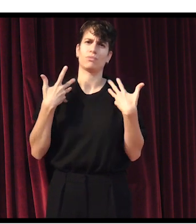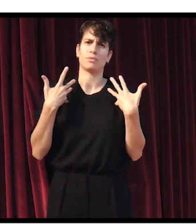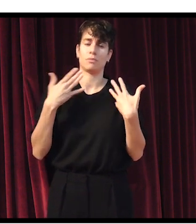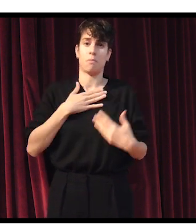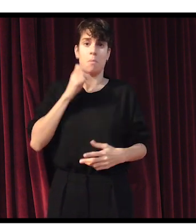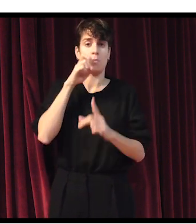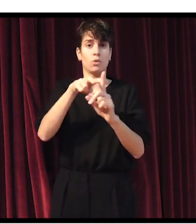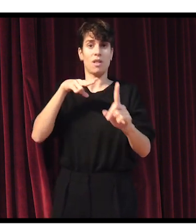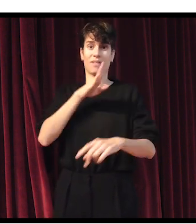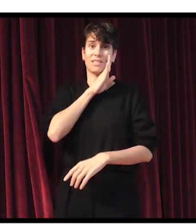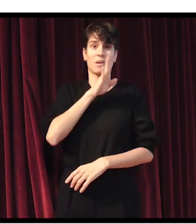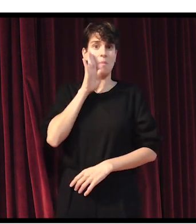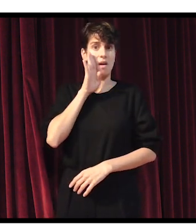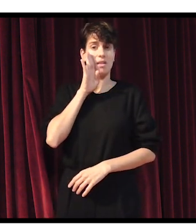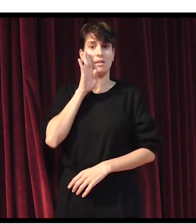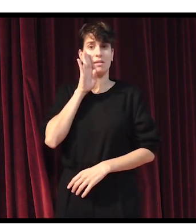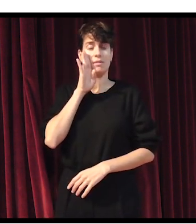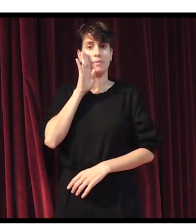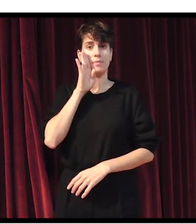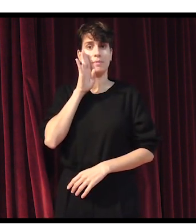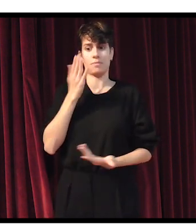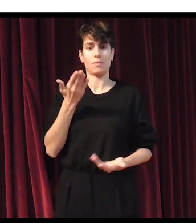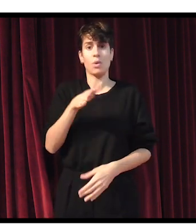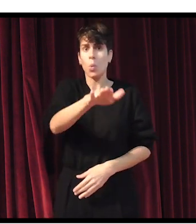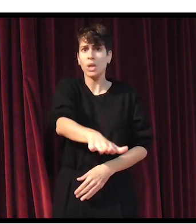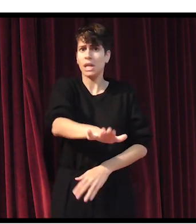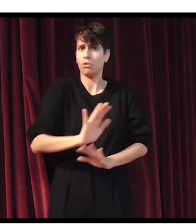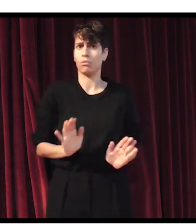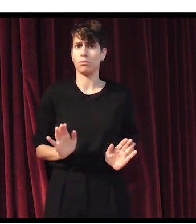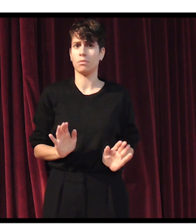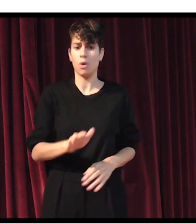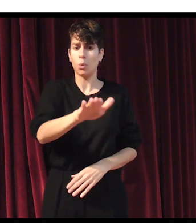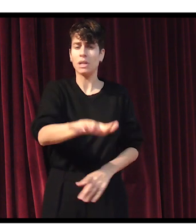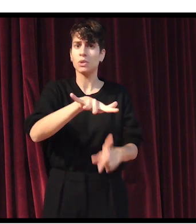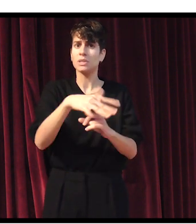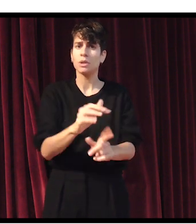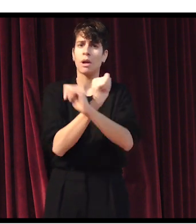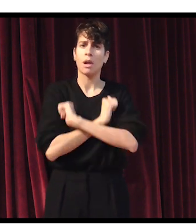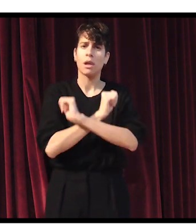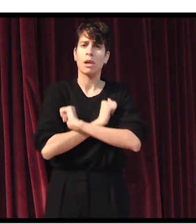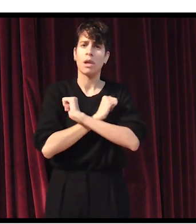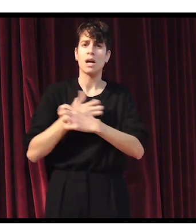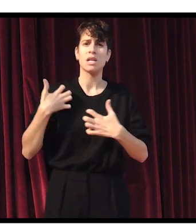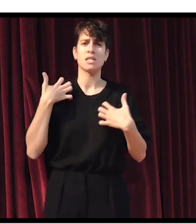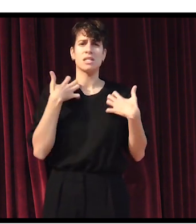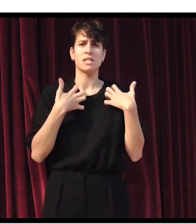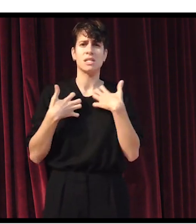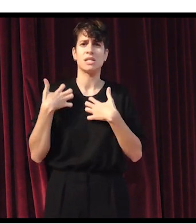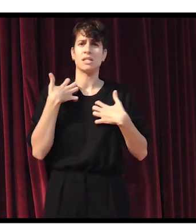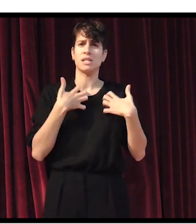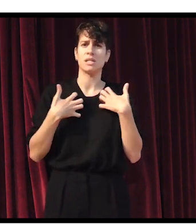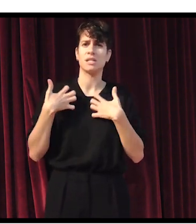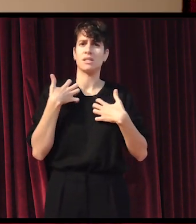madre, a mí no me gusta personalmente que un niño tenga que vivir en estas edades tan tempranas